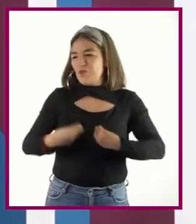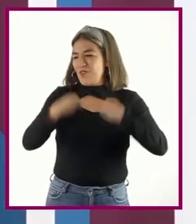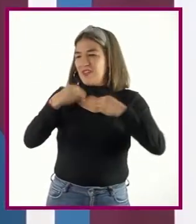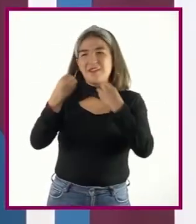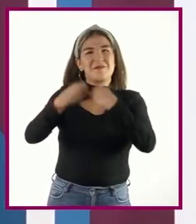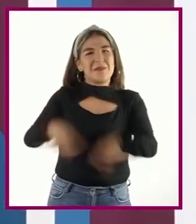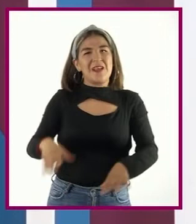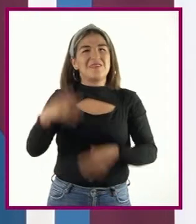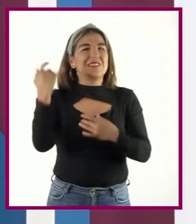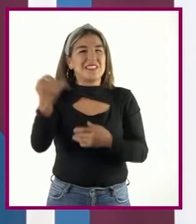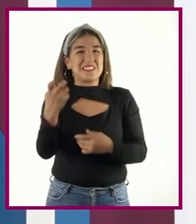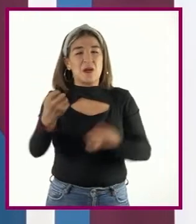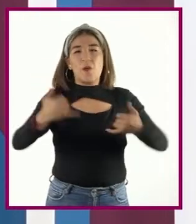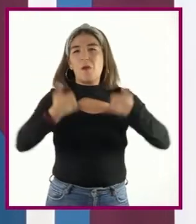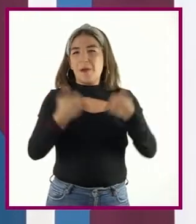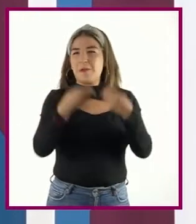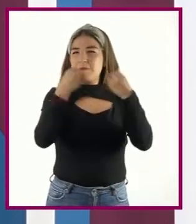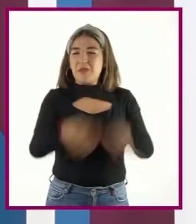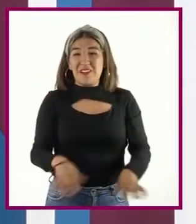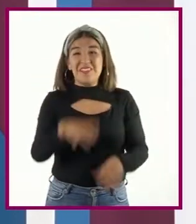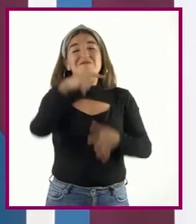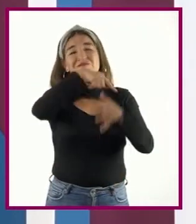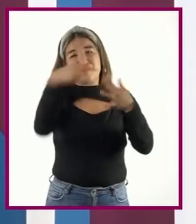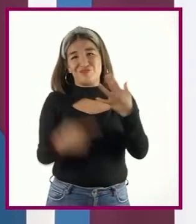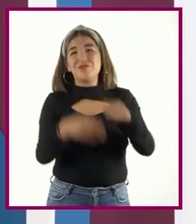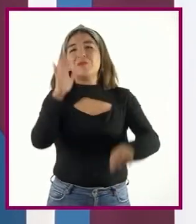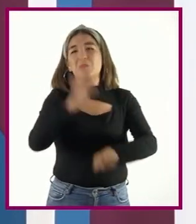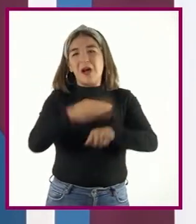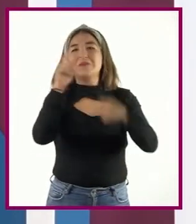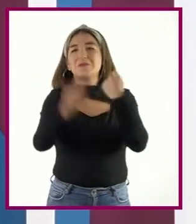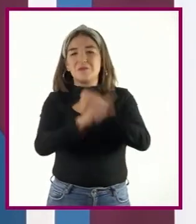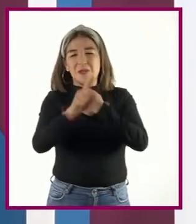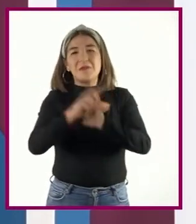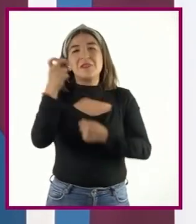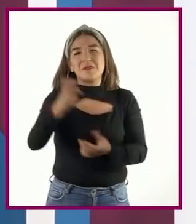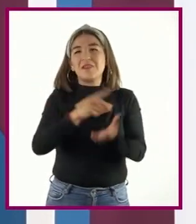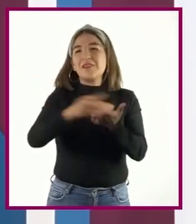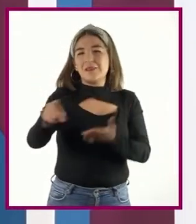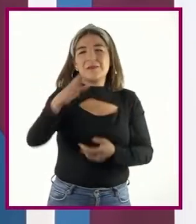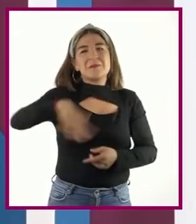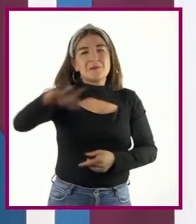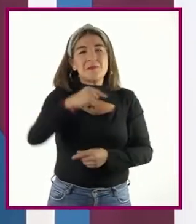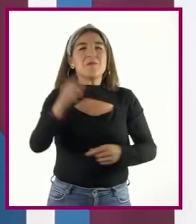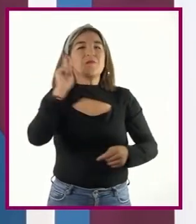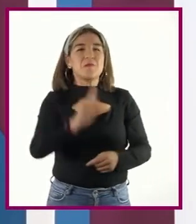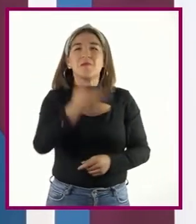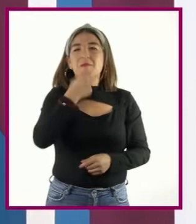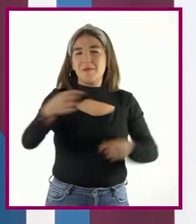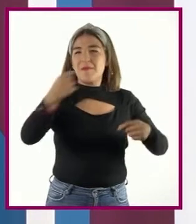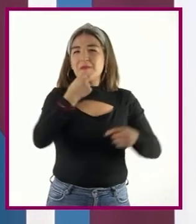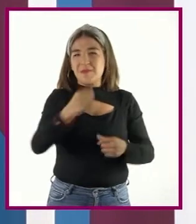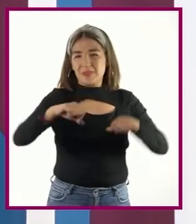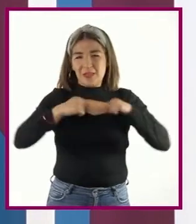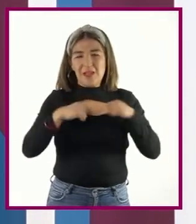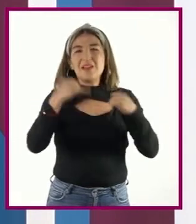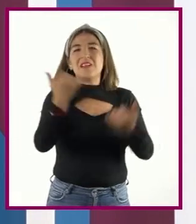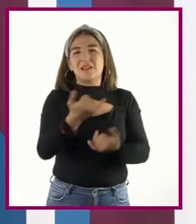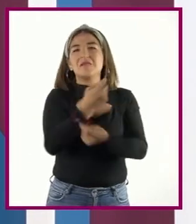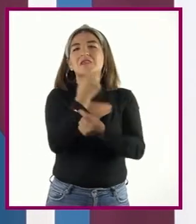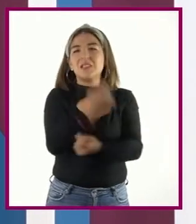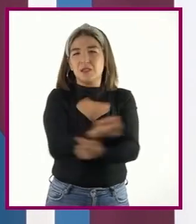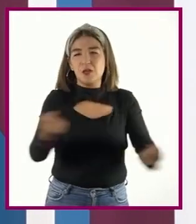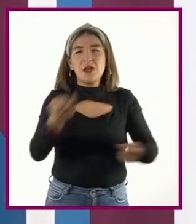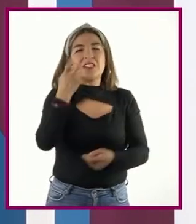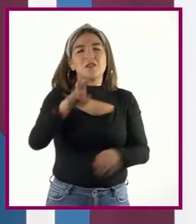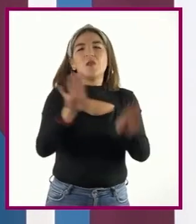juventud. Existen datos sobre múltiples situaciones que afectan los derechos de niñas, niños y adolescentes, vulnerando su